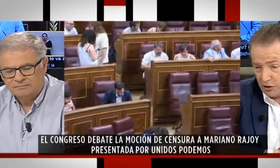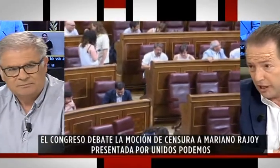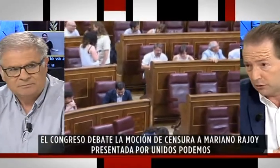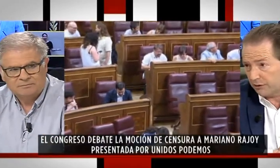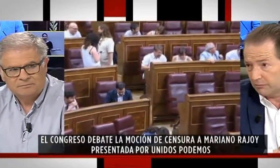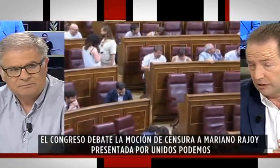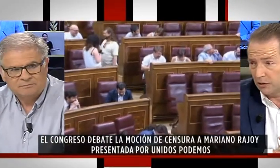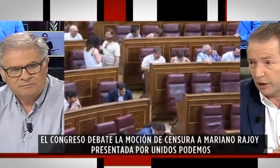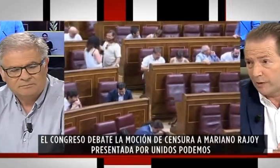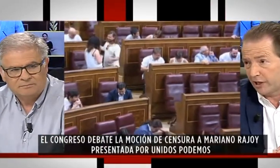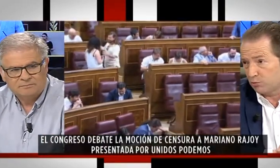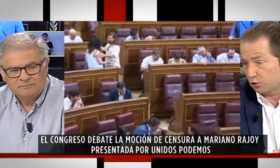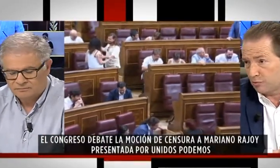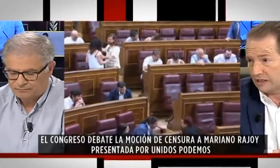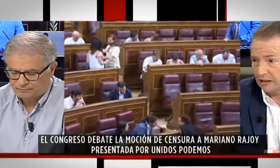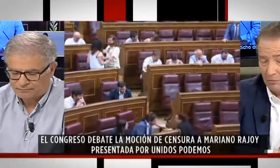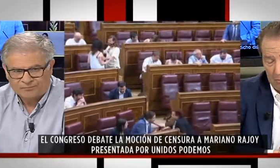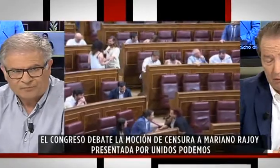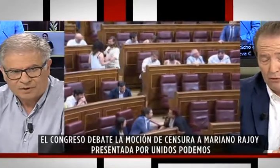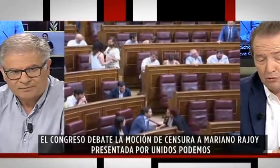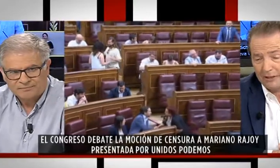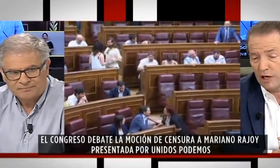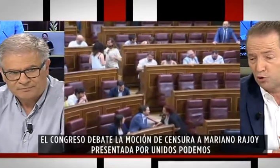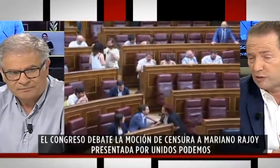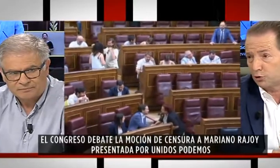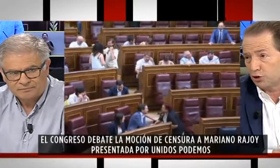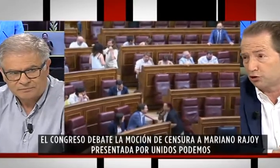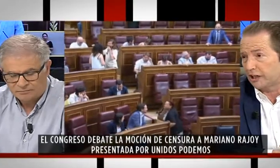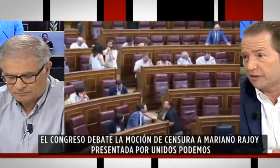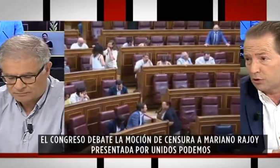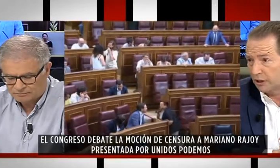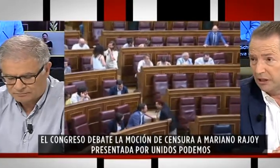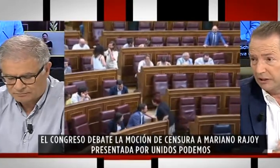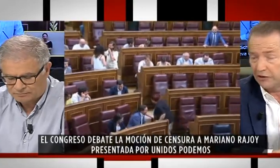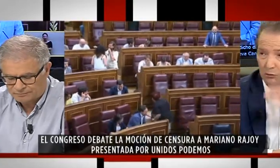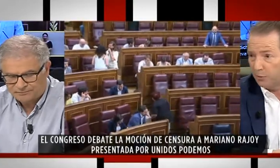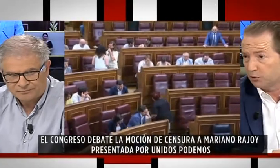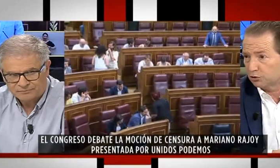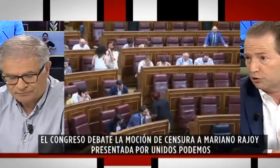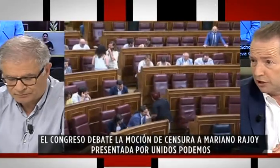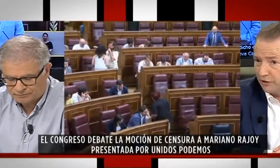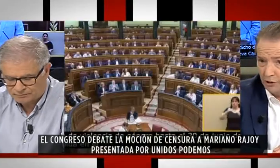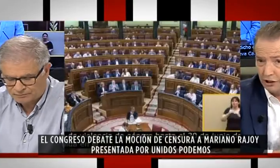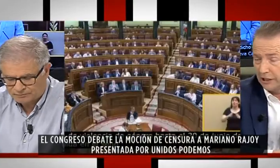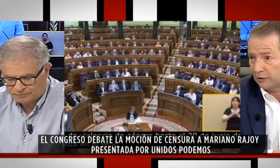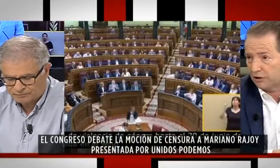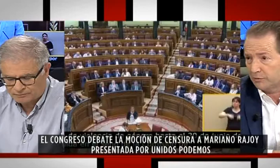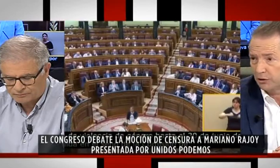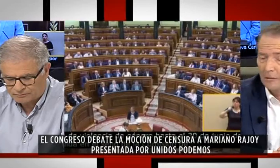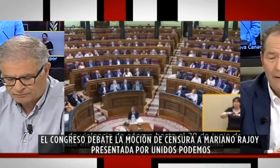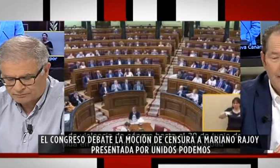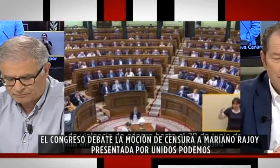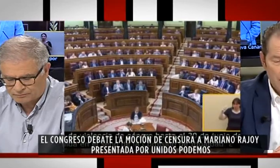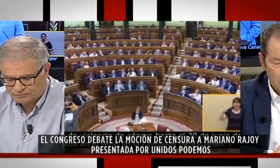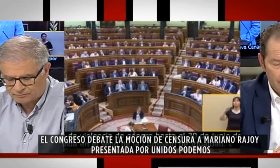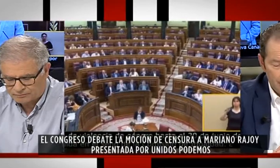no es cierto el gobierno va a tener muchos más la cocina segura va a tener muchos más votos en contra que a favor a trescientos y pico votos en contra y ochenta y tantos a favor